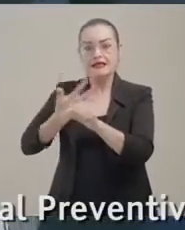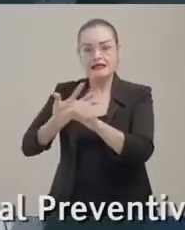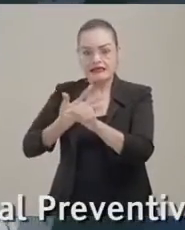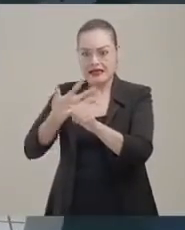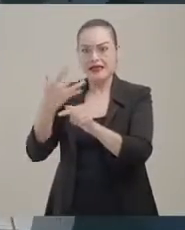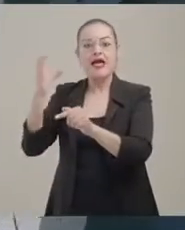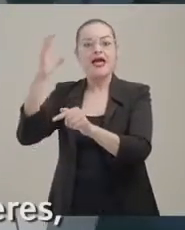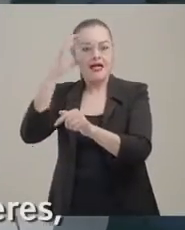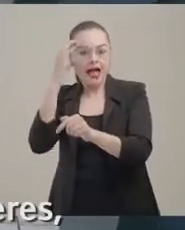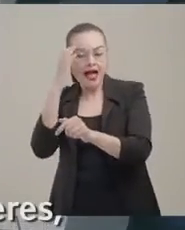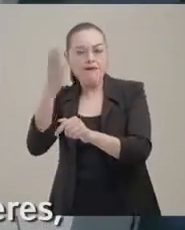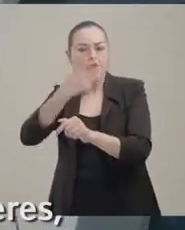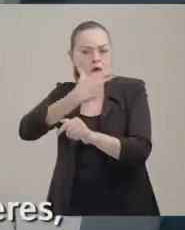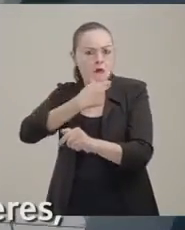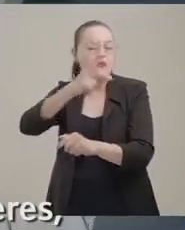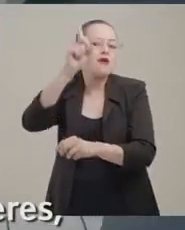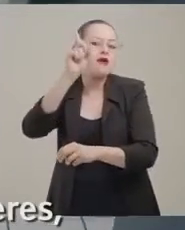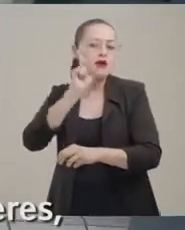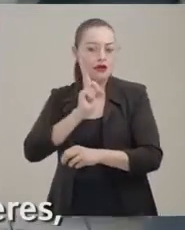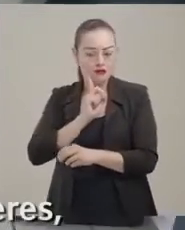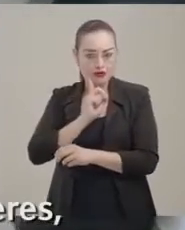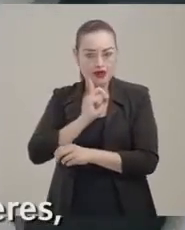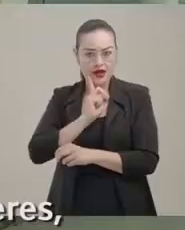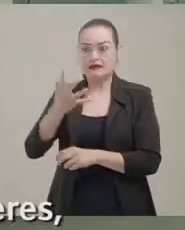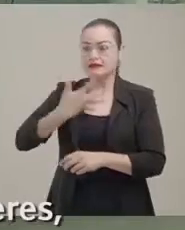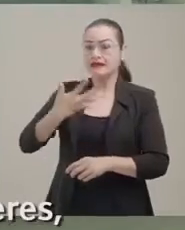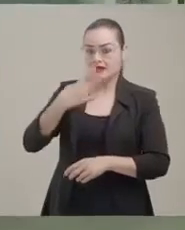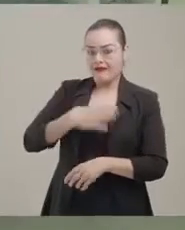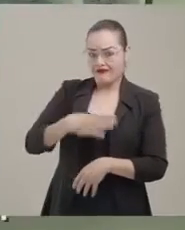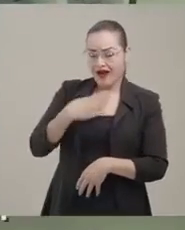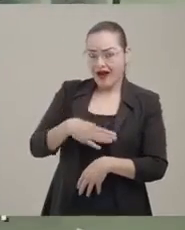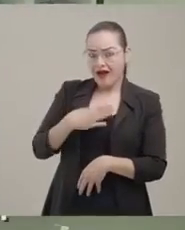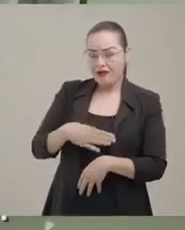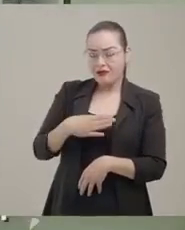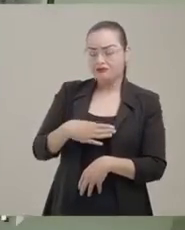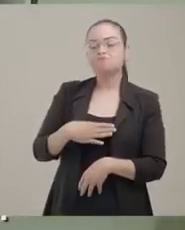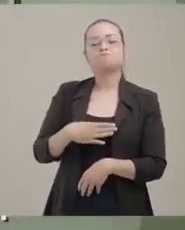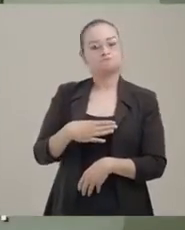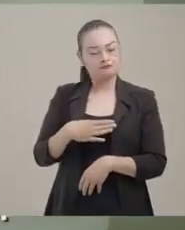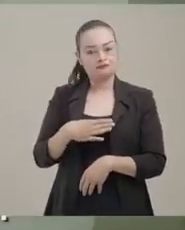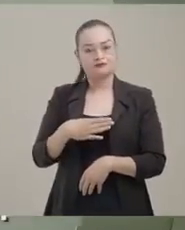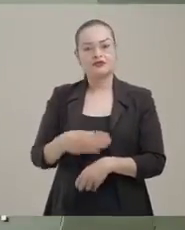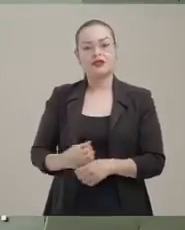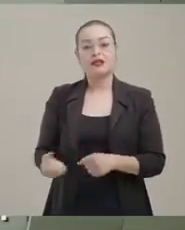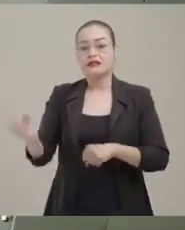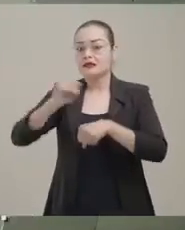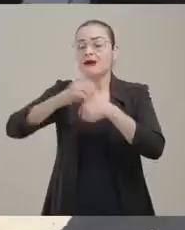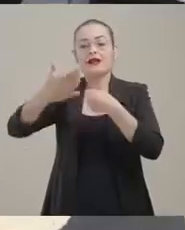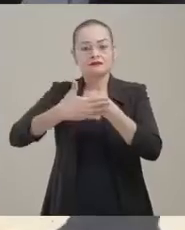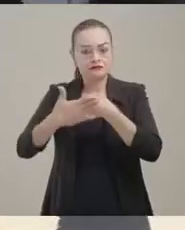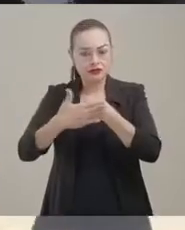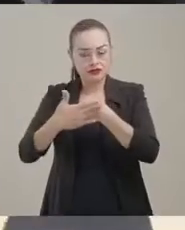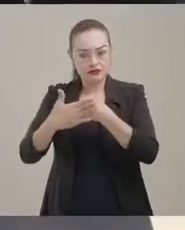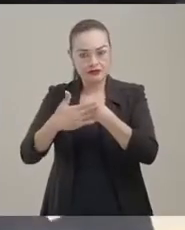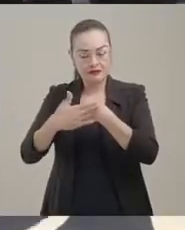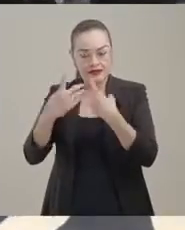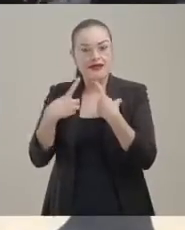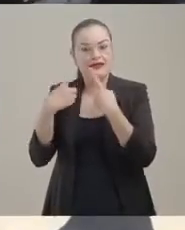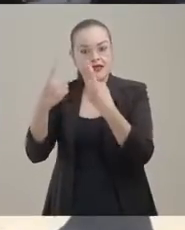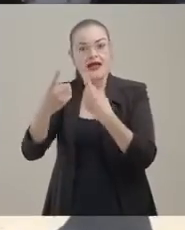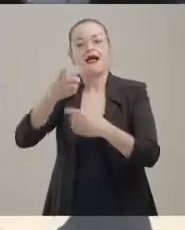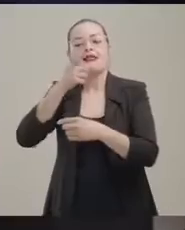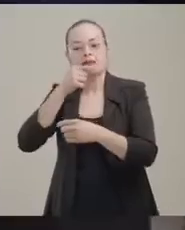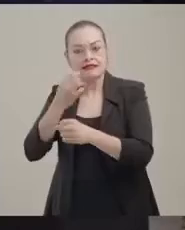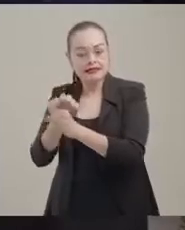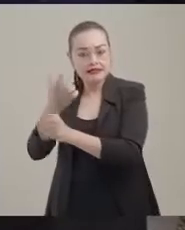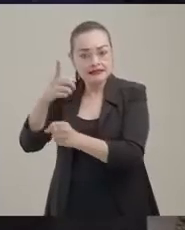Estatal Preventiva, que consta de dormitorios para hombres y mujeres con instalaciones sanitarias en ambas áreas. Entregamos también a la